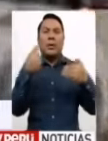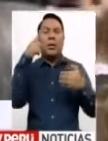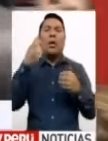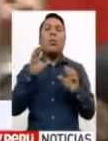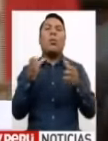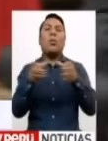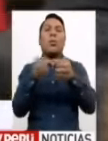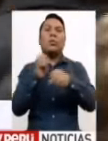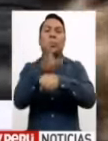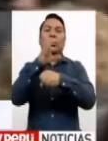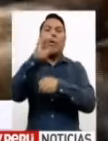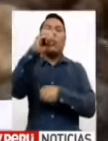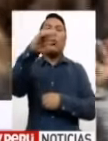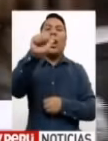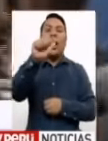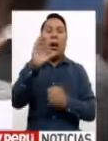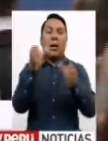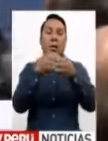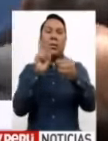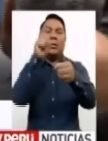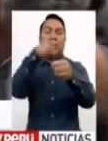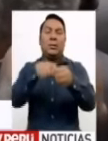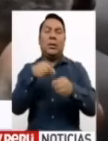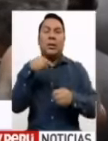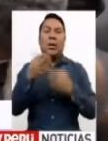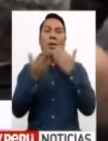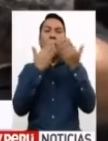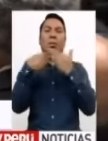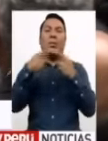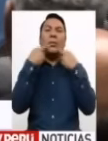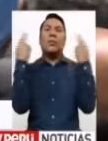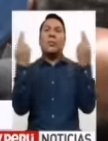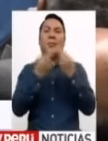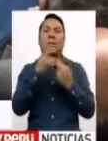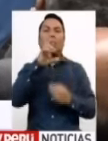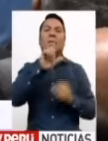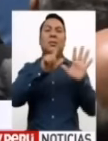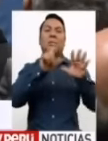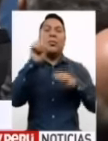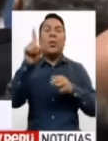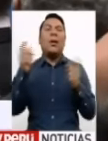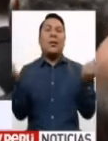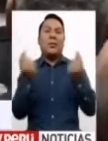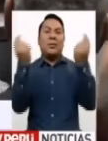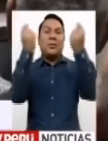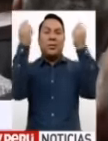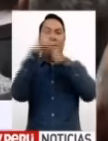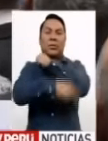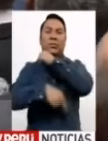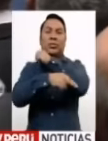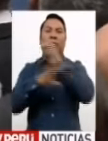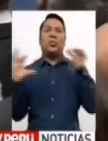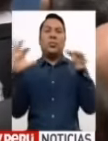Seguridad de la ONU. Estas declaraciones las realizó en la ceremonia del 71 aniversario de las Naciones Unidas. Señoras y señores.